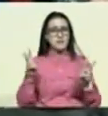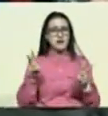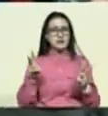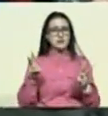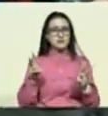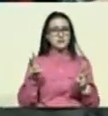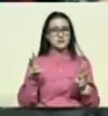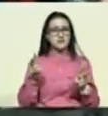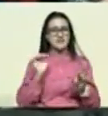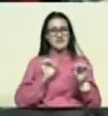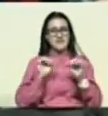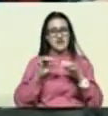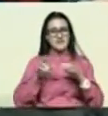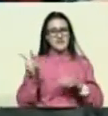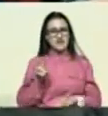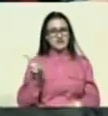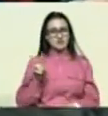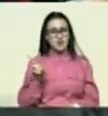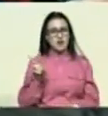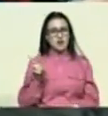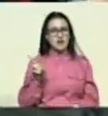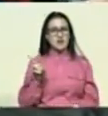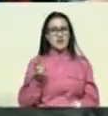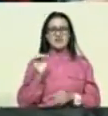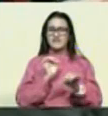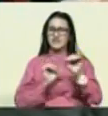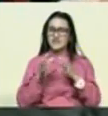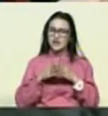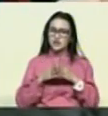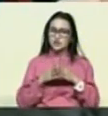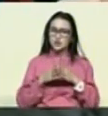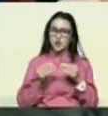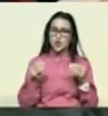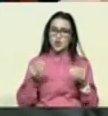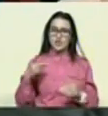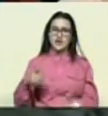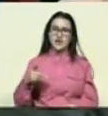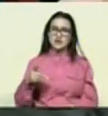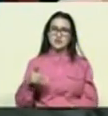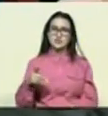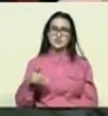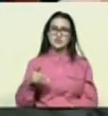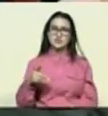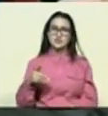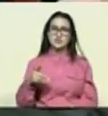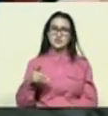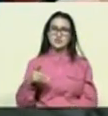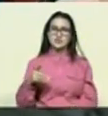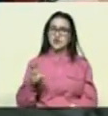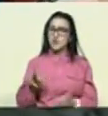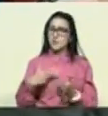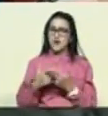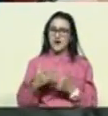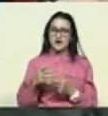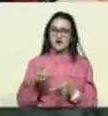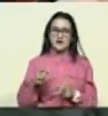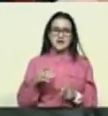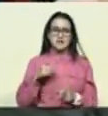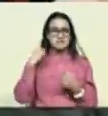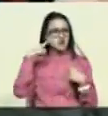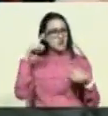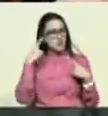integridad territorial, para defender la soberanía y para consolidar el Estado de Derecho, derrotando justamente la impunidad a lo que nos